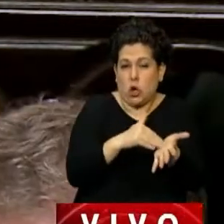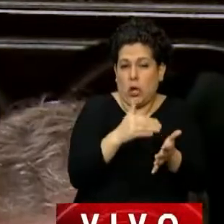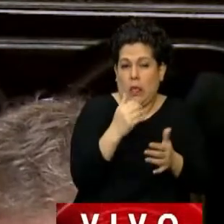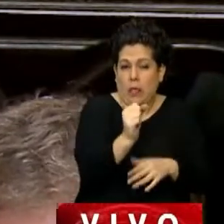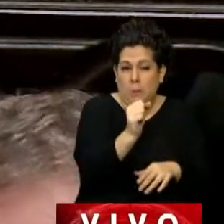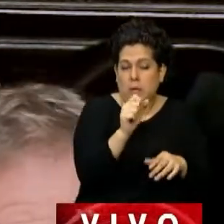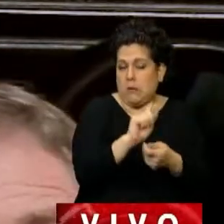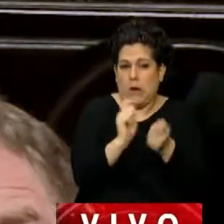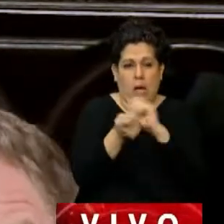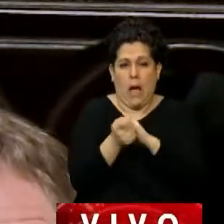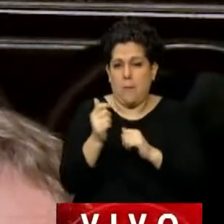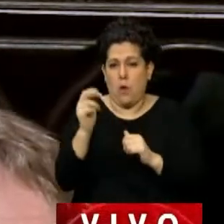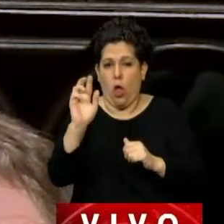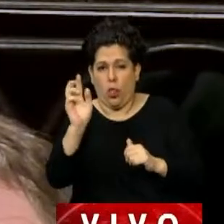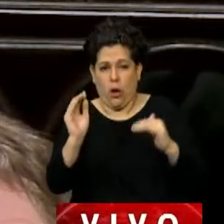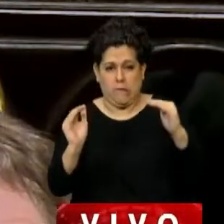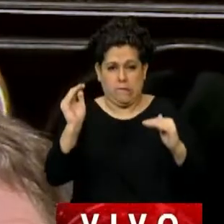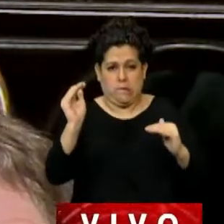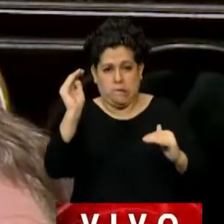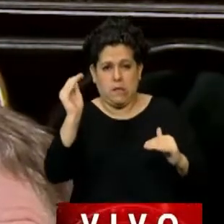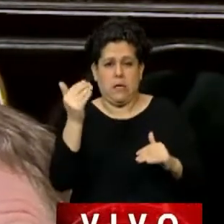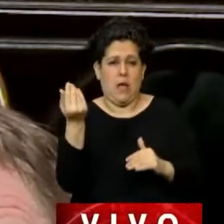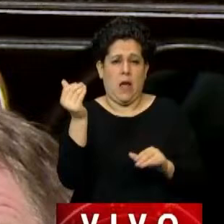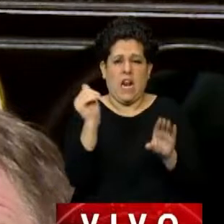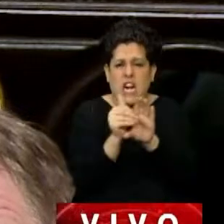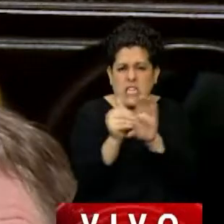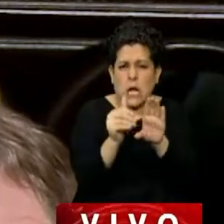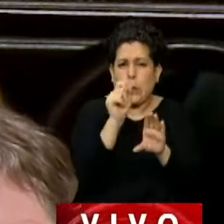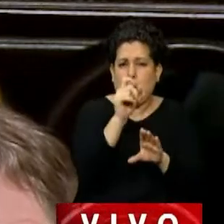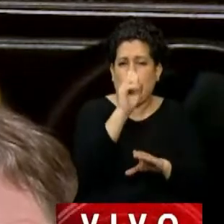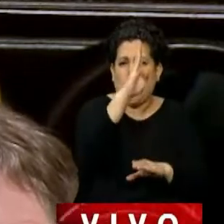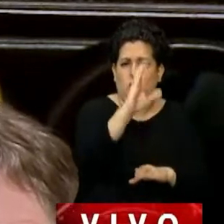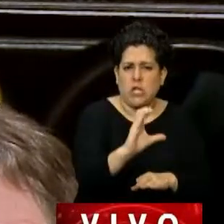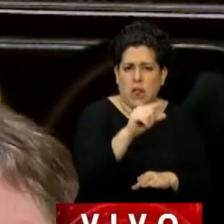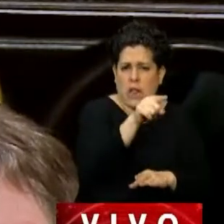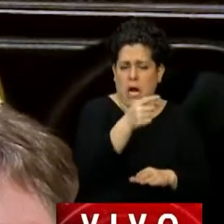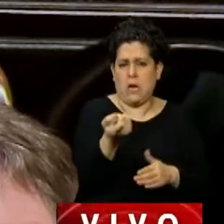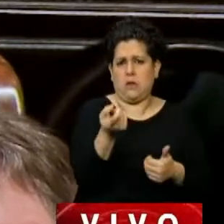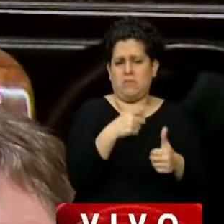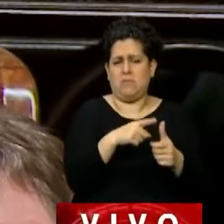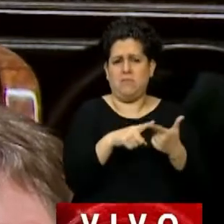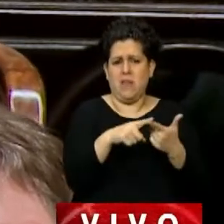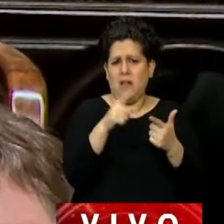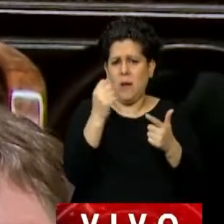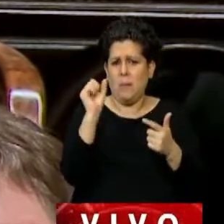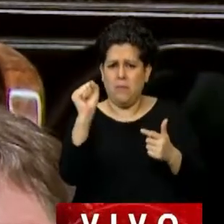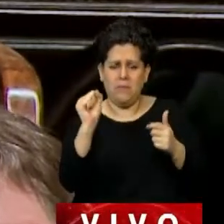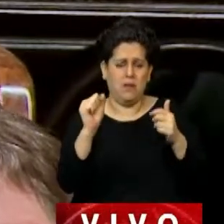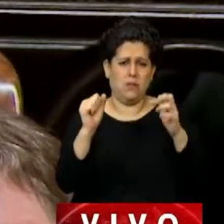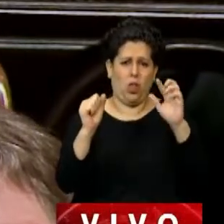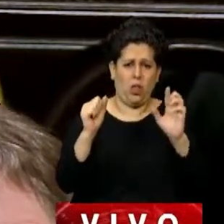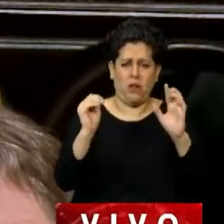presiona sobre el tipo de cambio paralelo, presiona sobre las reservas del Banco Central, sobre las expectativas de devaluación y, por tanto, sobre